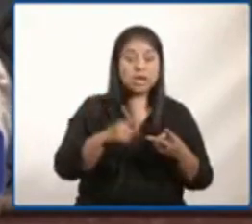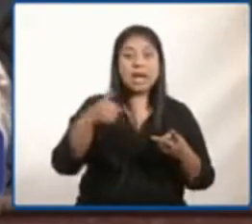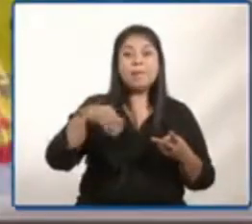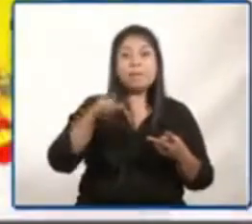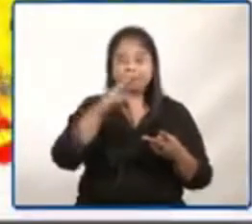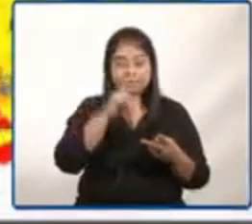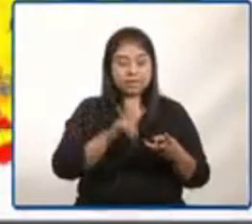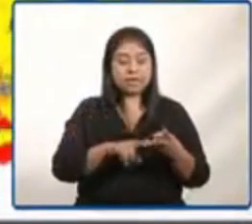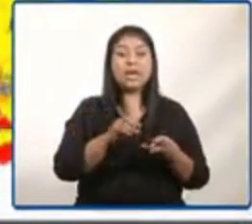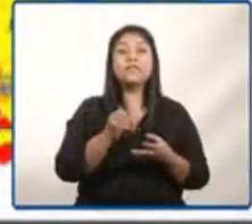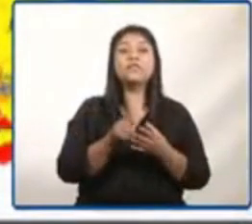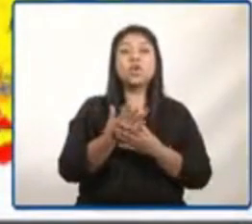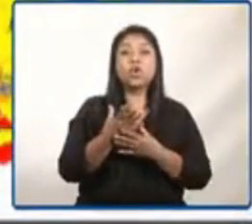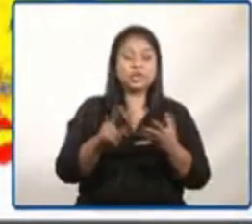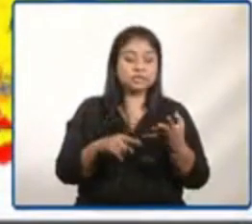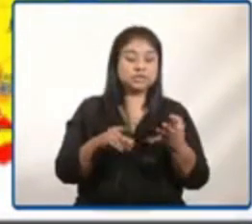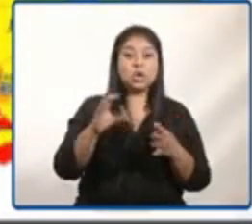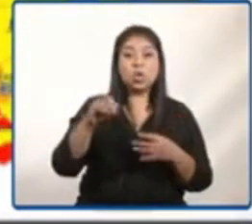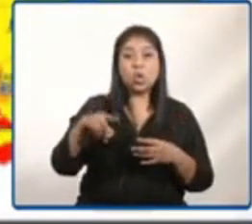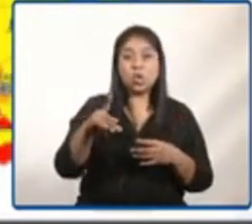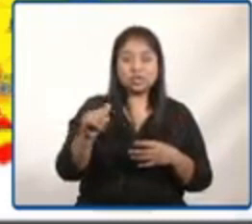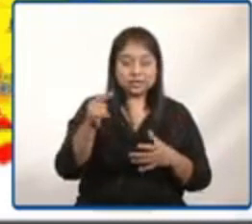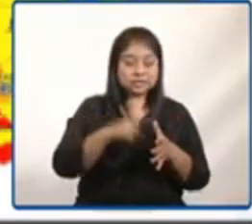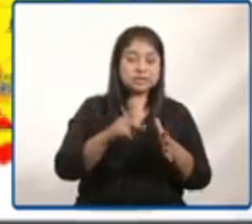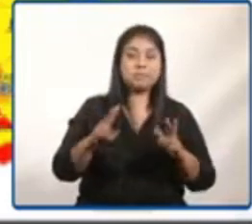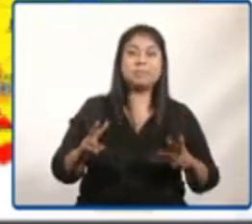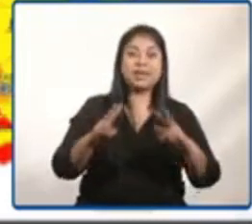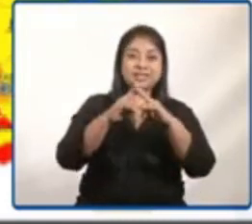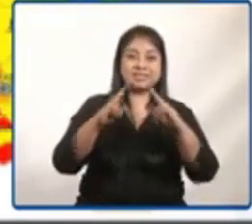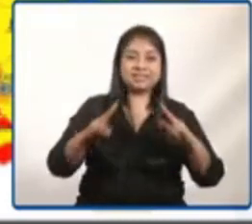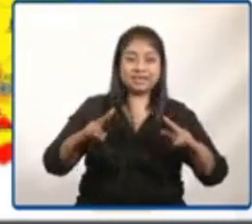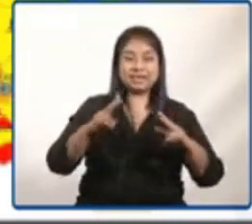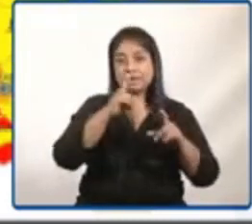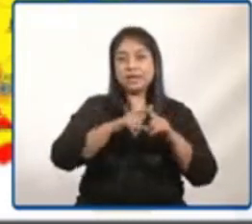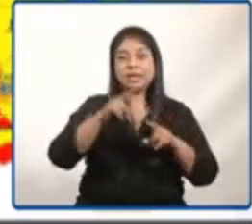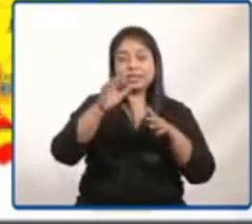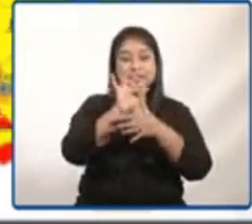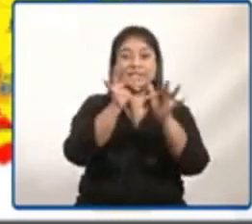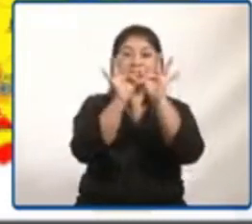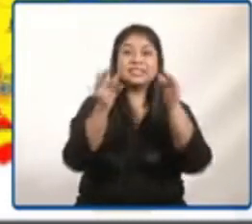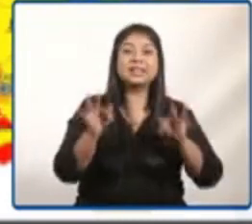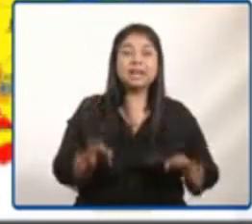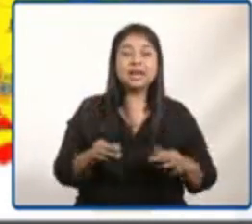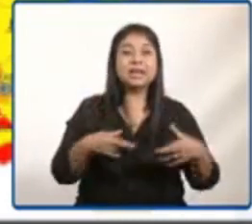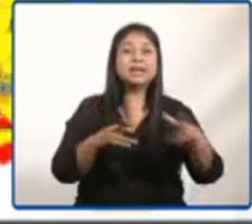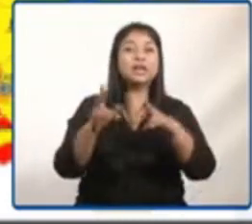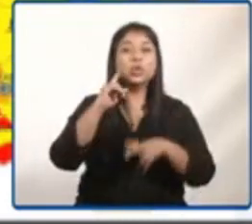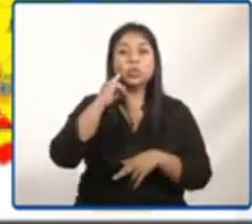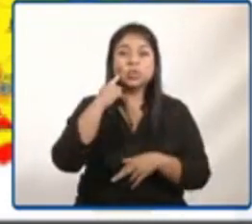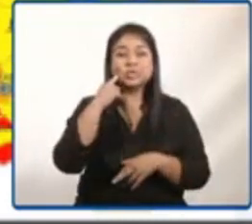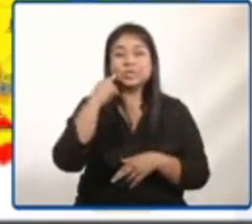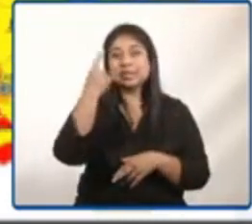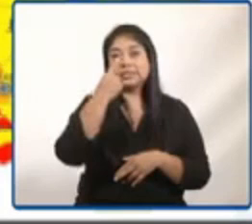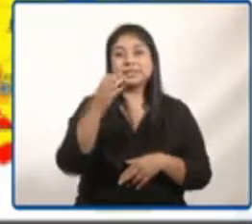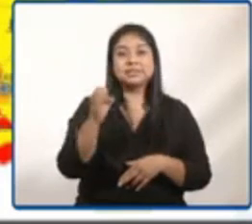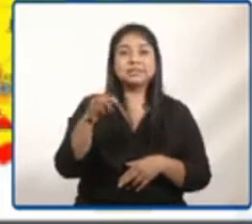Flores, en Las Conchas, en Panajachel, en Tikal, en San Andrés, Ayacché, Río Dulce, también en Semuc Champey, en el puerto